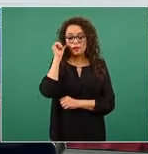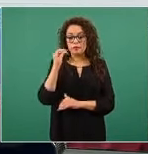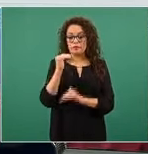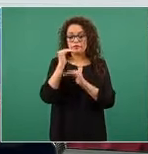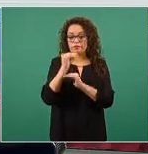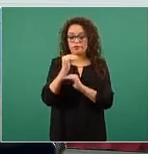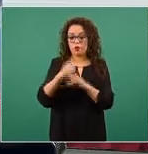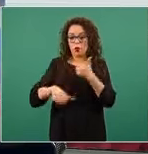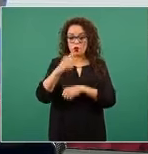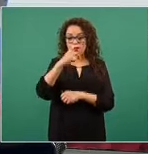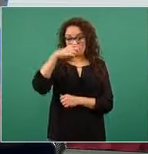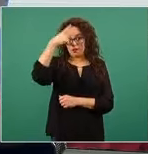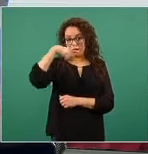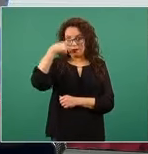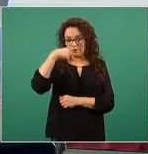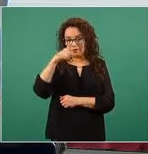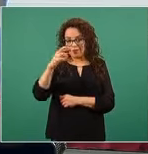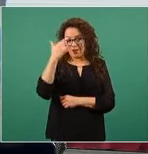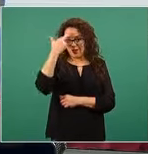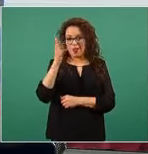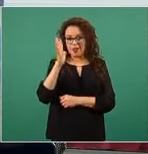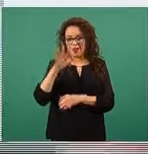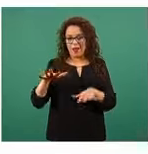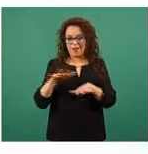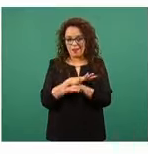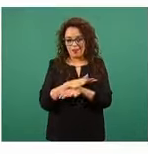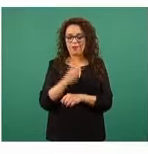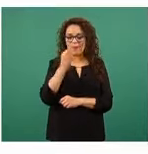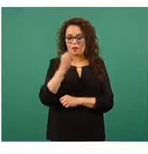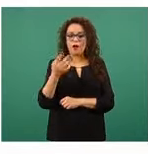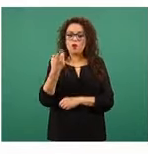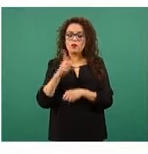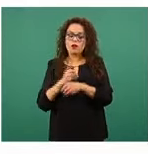noche. Recuerden que ya damos la información completa del día previo,